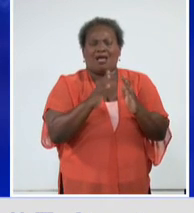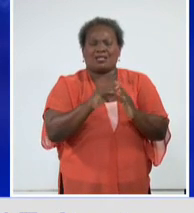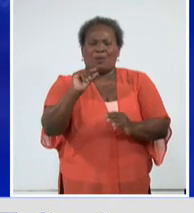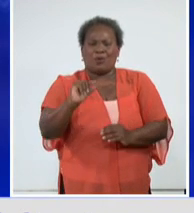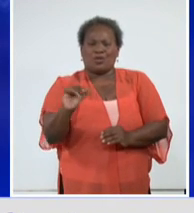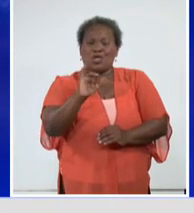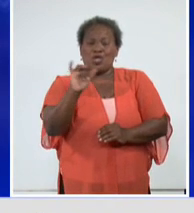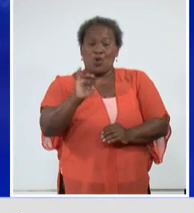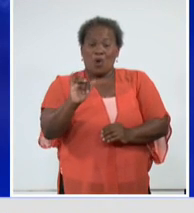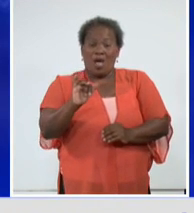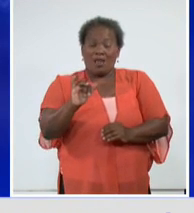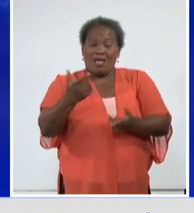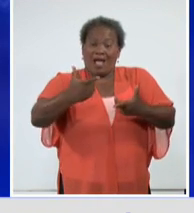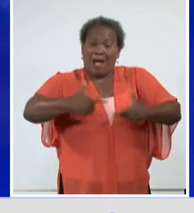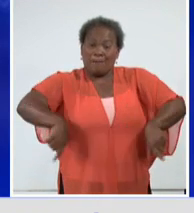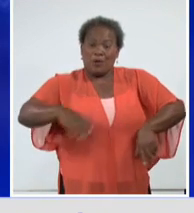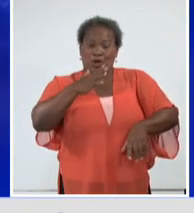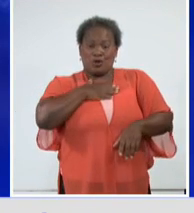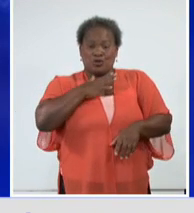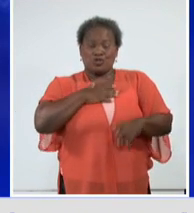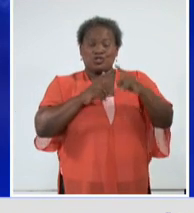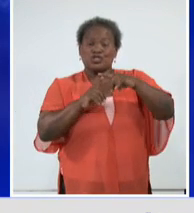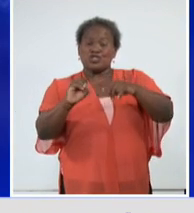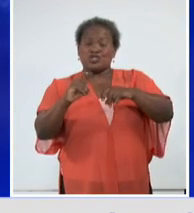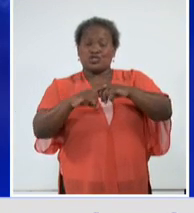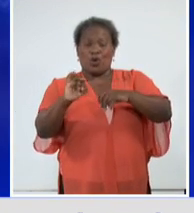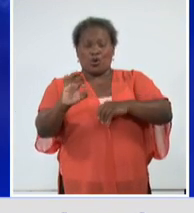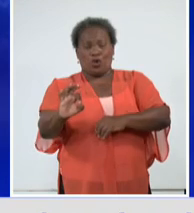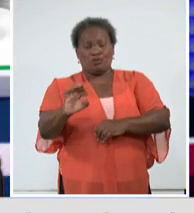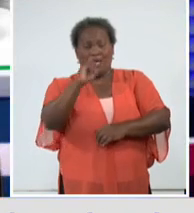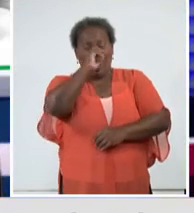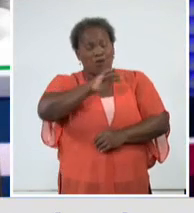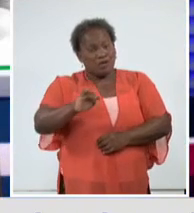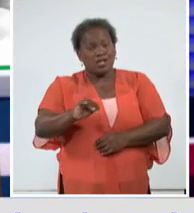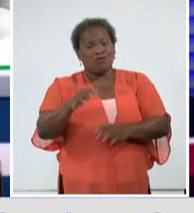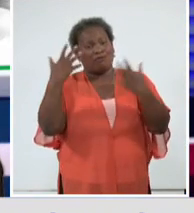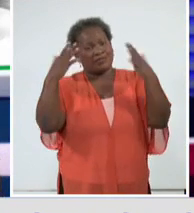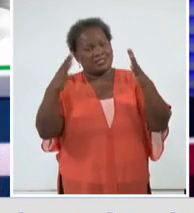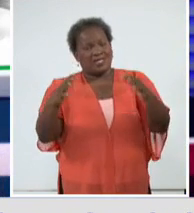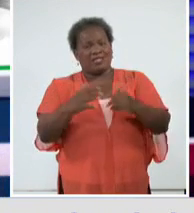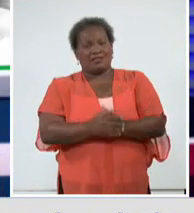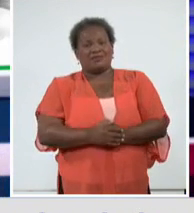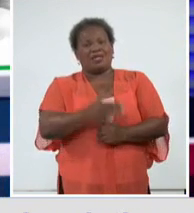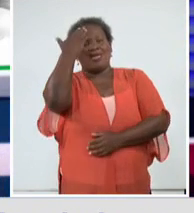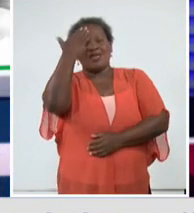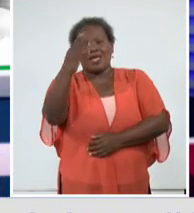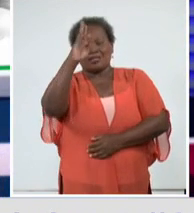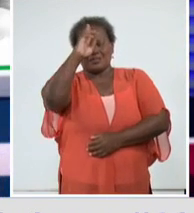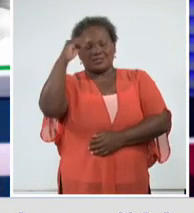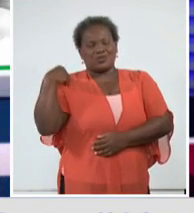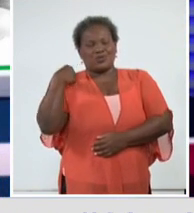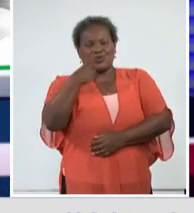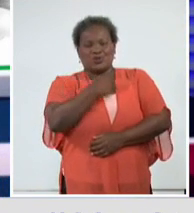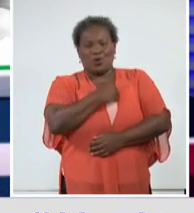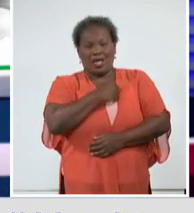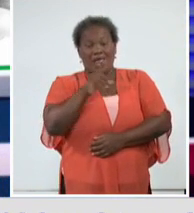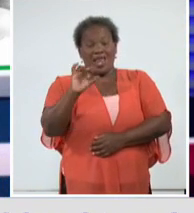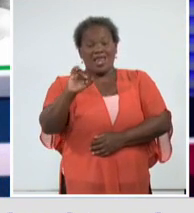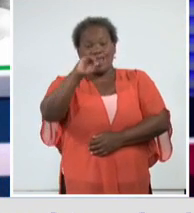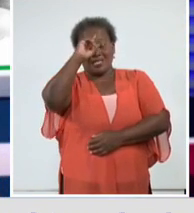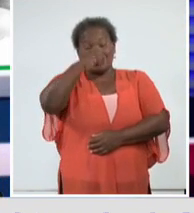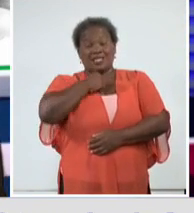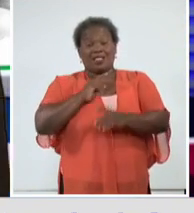Japón. Bueno, muchísimas gracias a la doctora Lisette López González, jefa del Grupo Nacional de Pediatría, quien nos